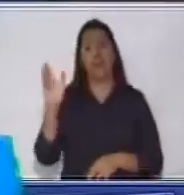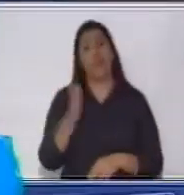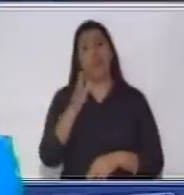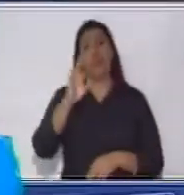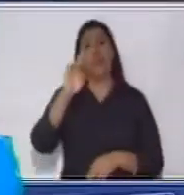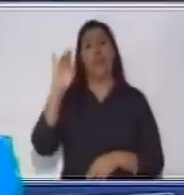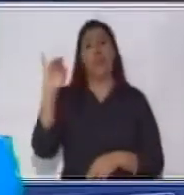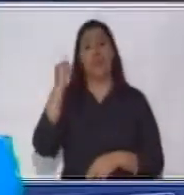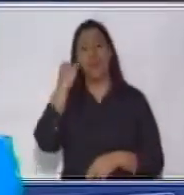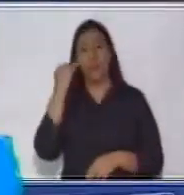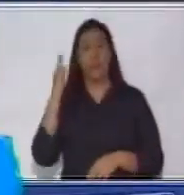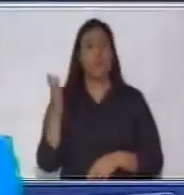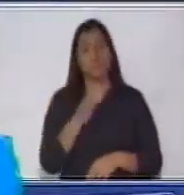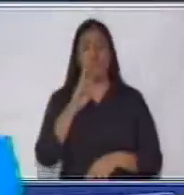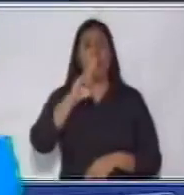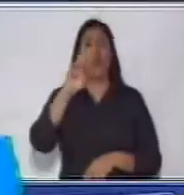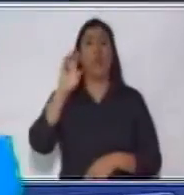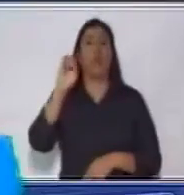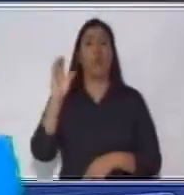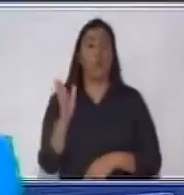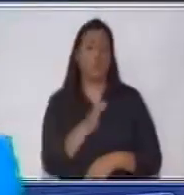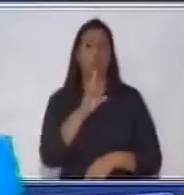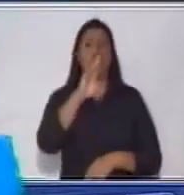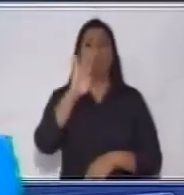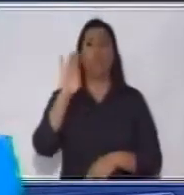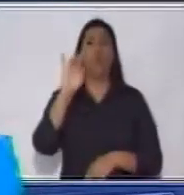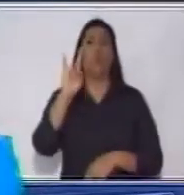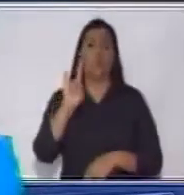¿Cuál es la primera palabra?